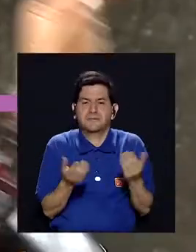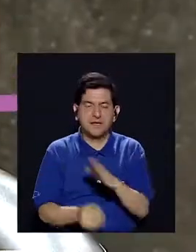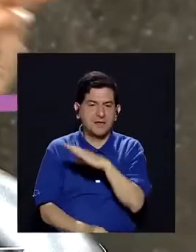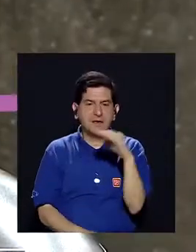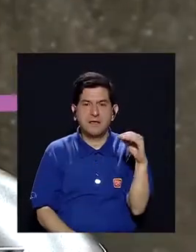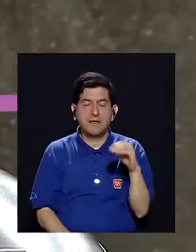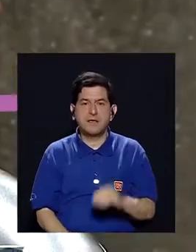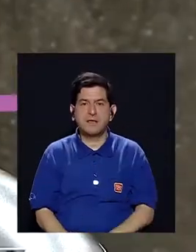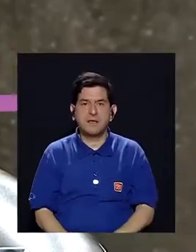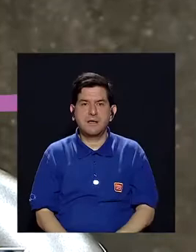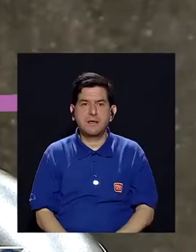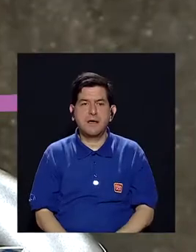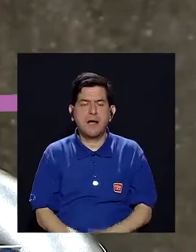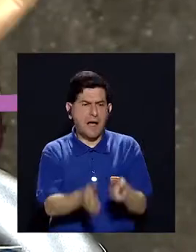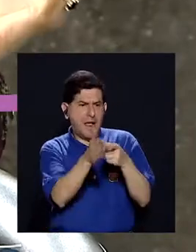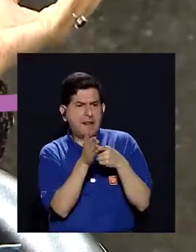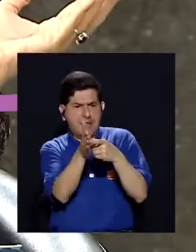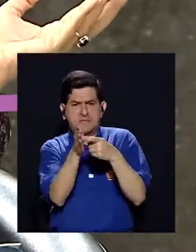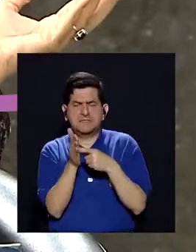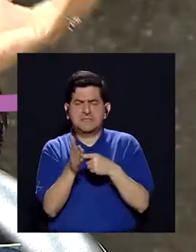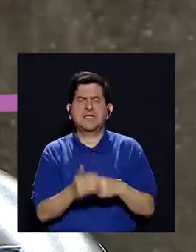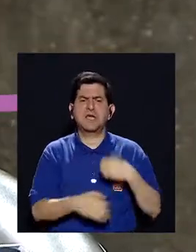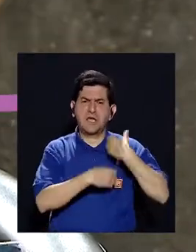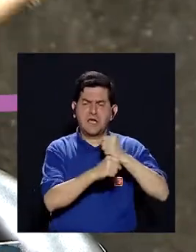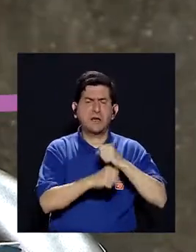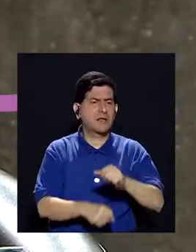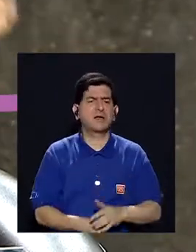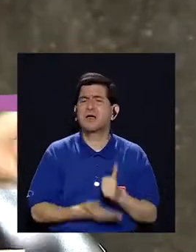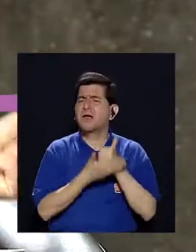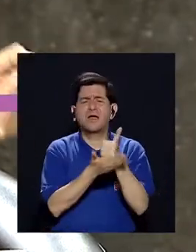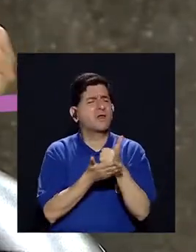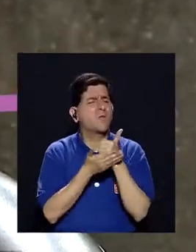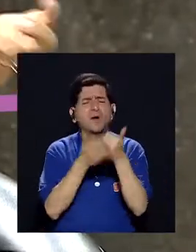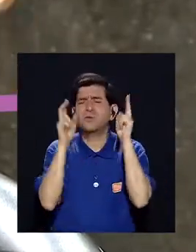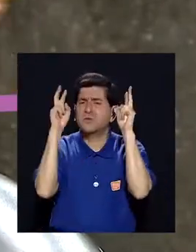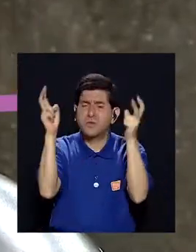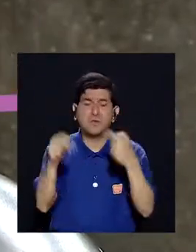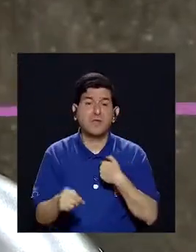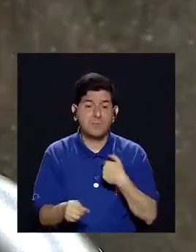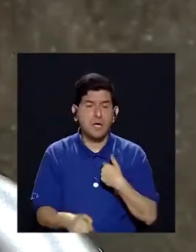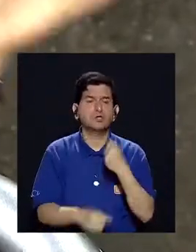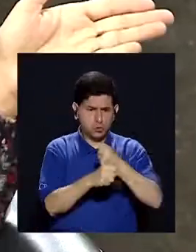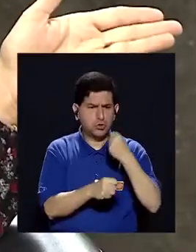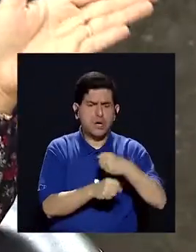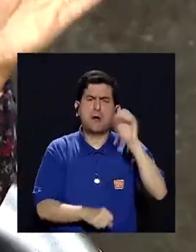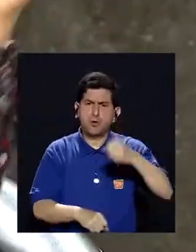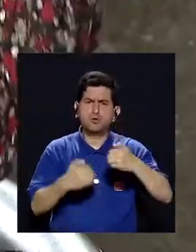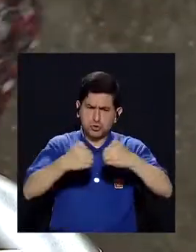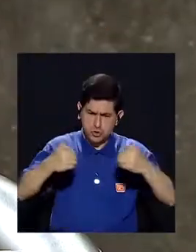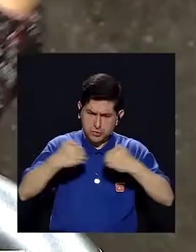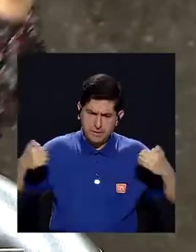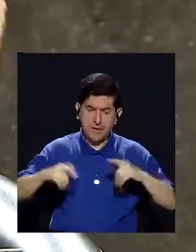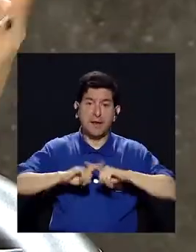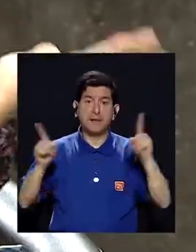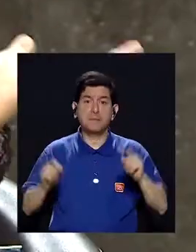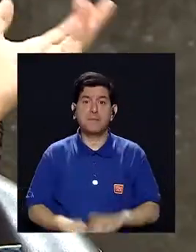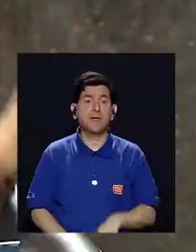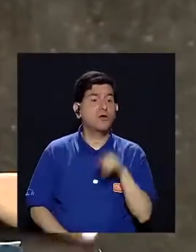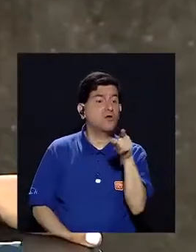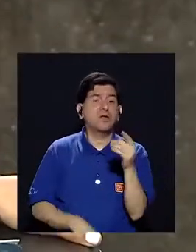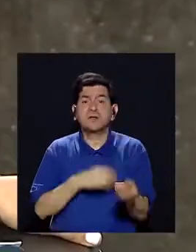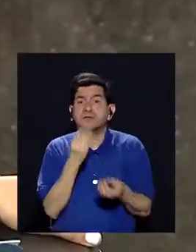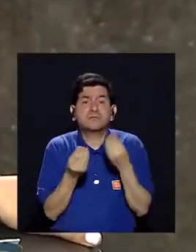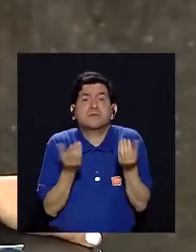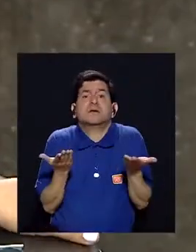también qué hacemos en la exigibilidad de las municipalidades que no me colaboran en el tema de que yo hice mi tarea, pero entonces esa